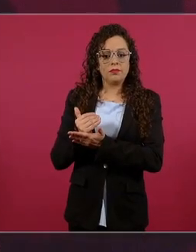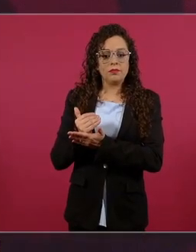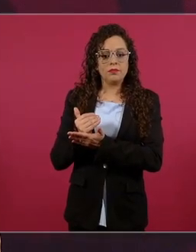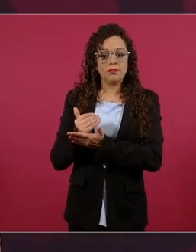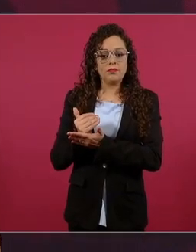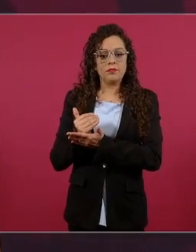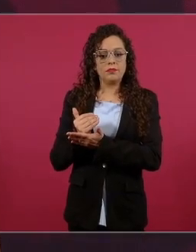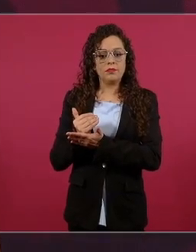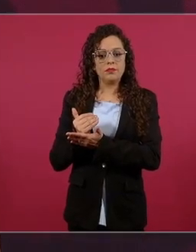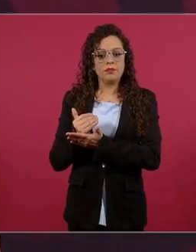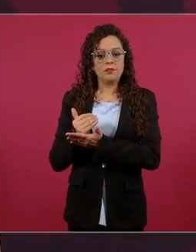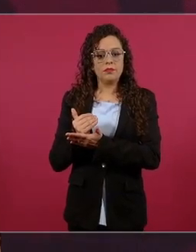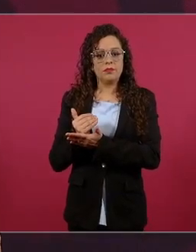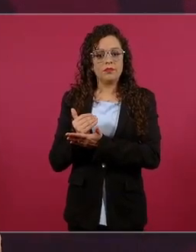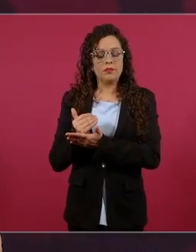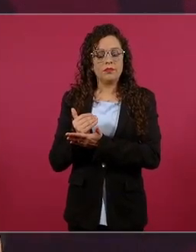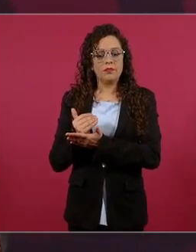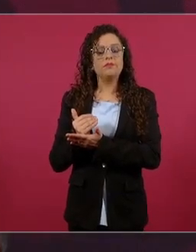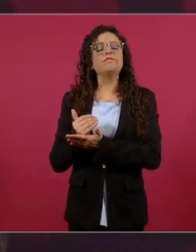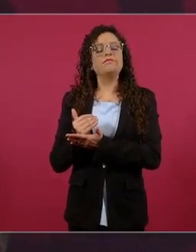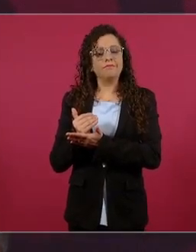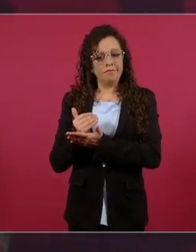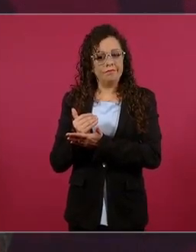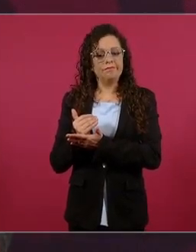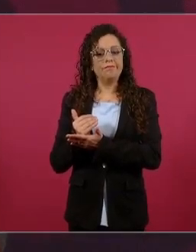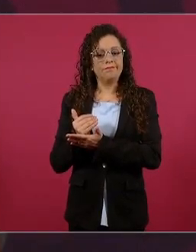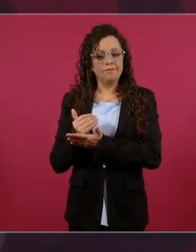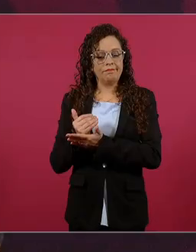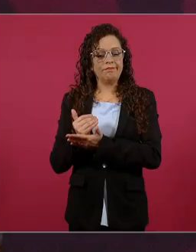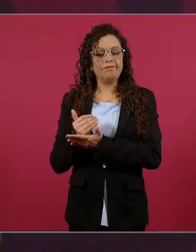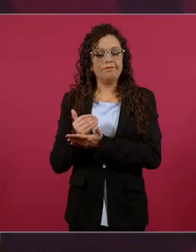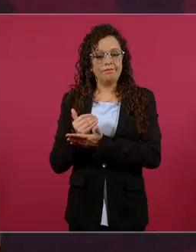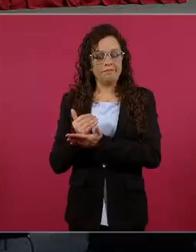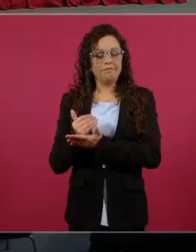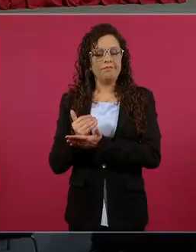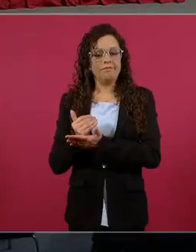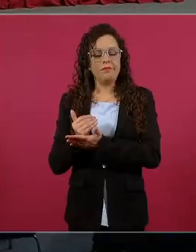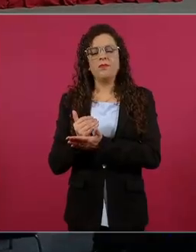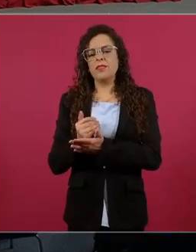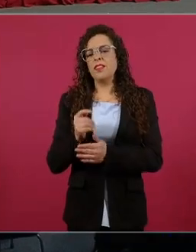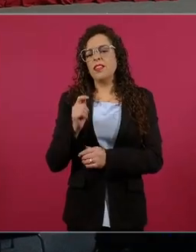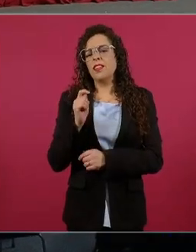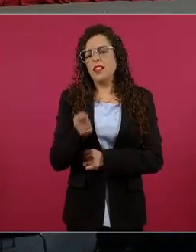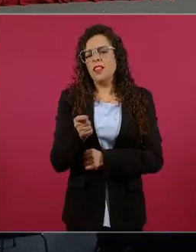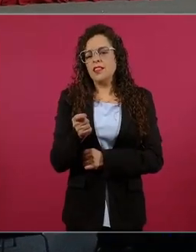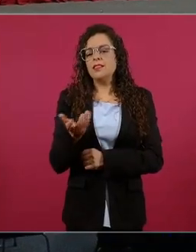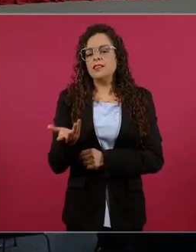En ese caso, ¿no? De que van a parar ellos.